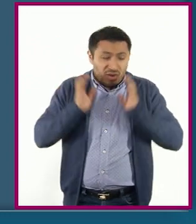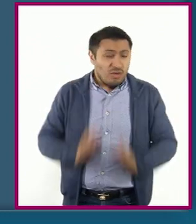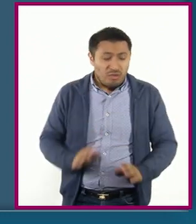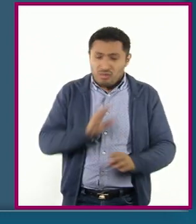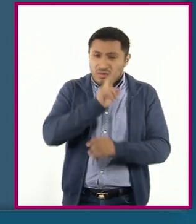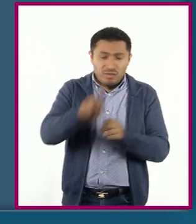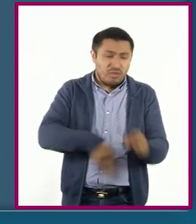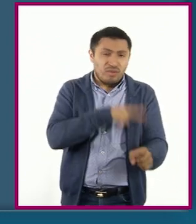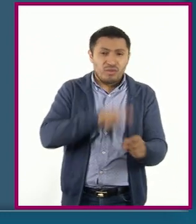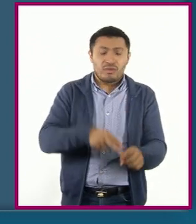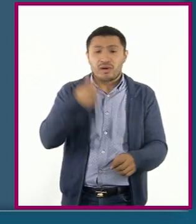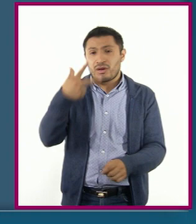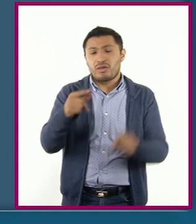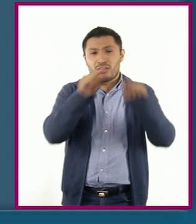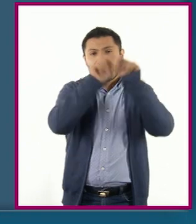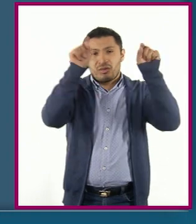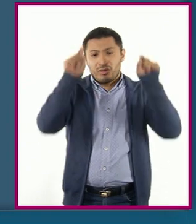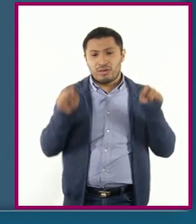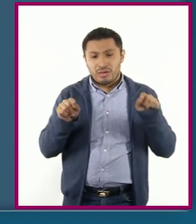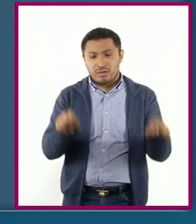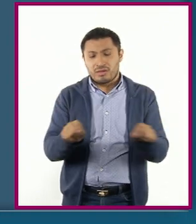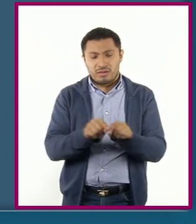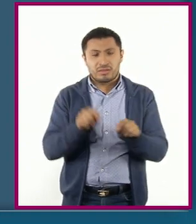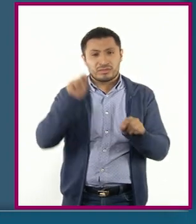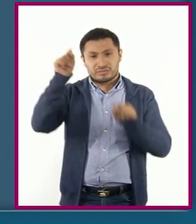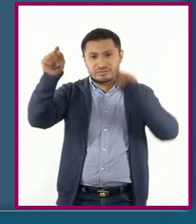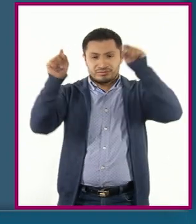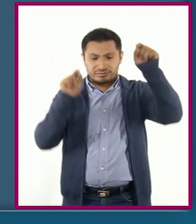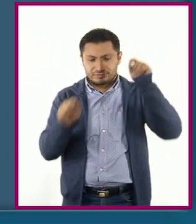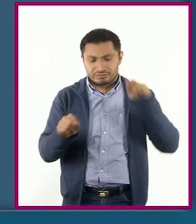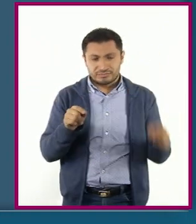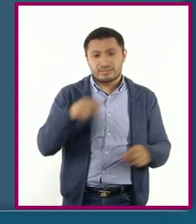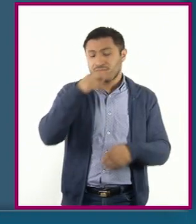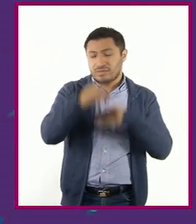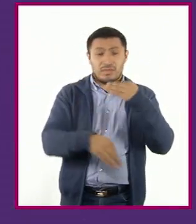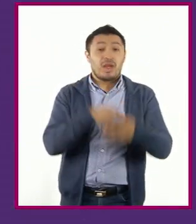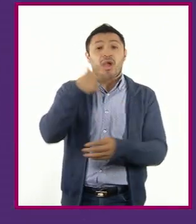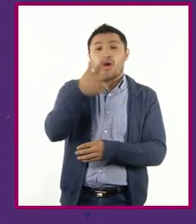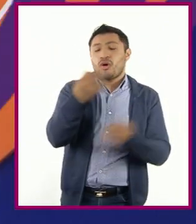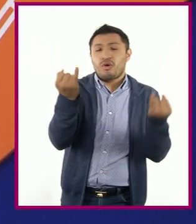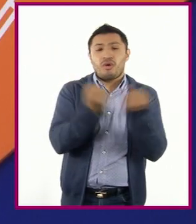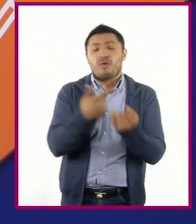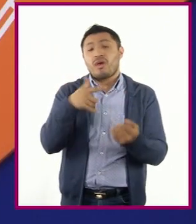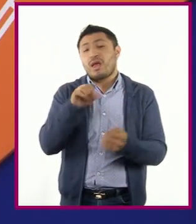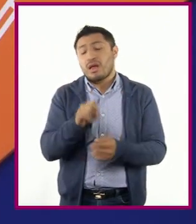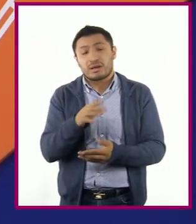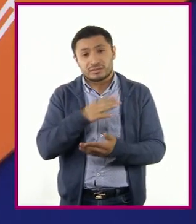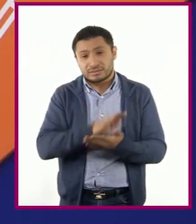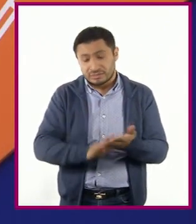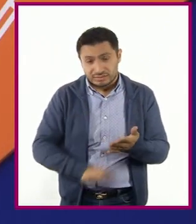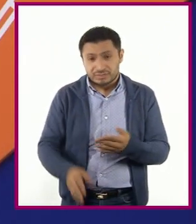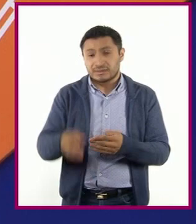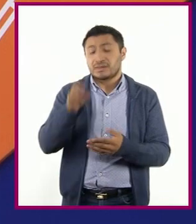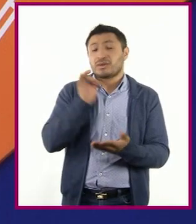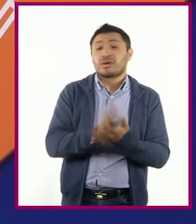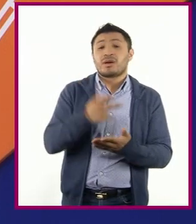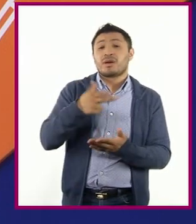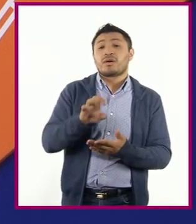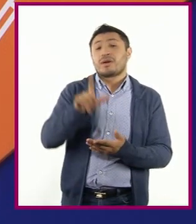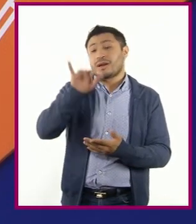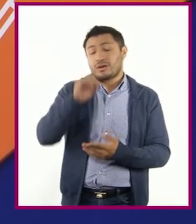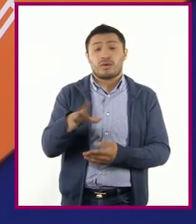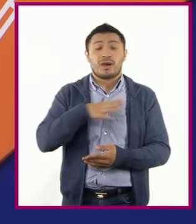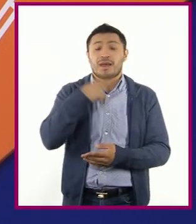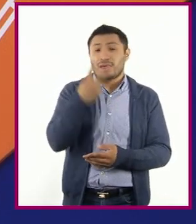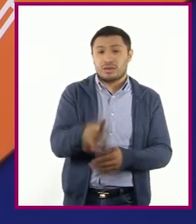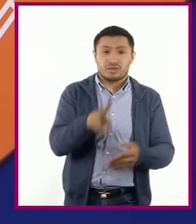tiene 8 vértices, y son 8 los electrones de valencia que tienen los gases nobles, excepto el helio, que tiene 2 electrones de